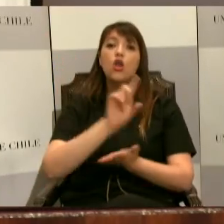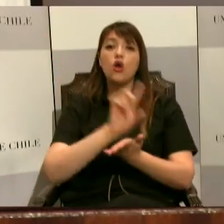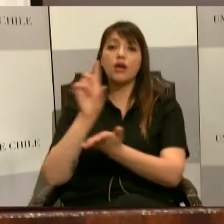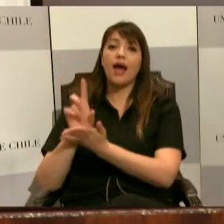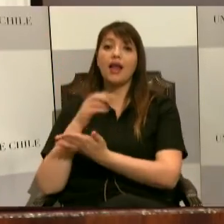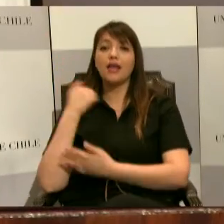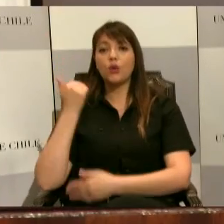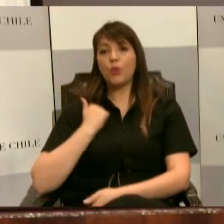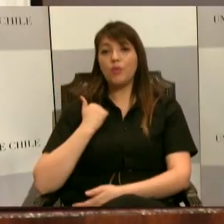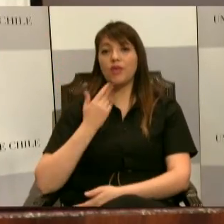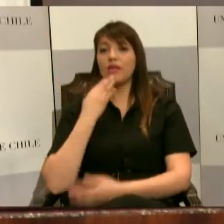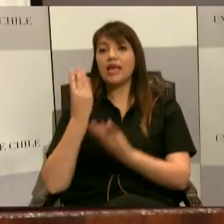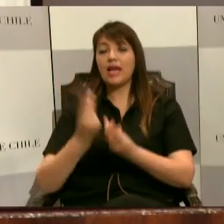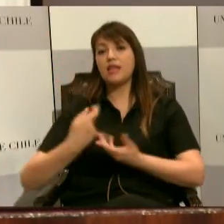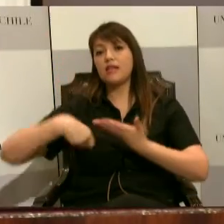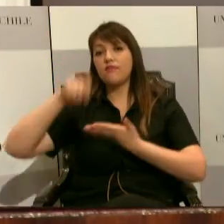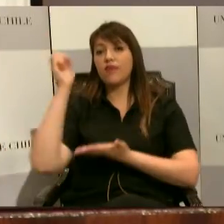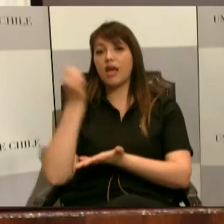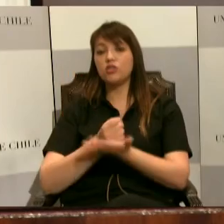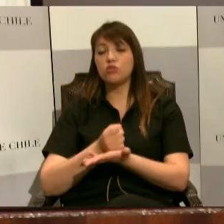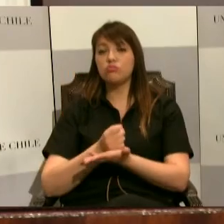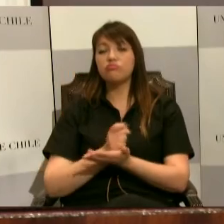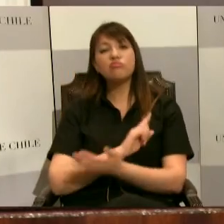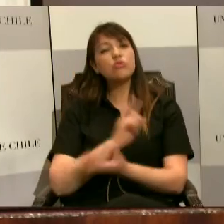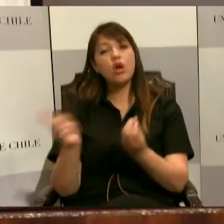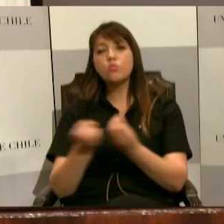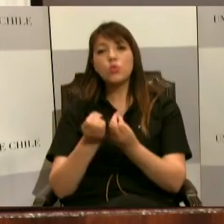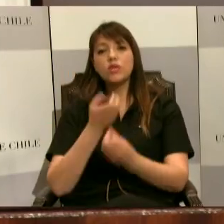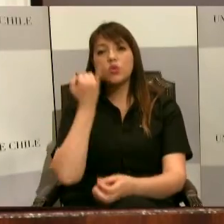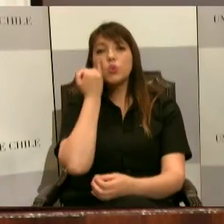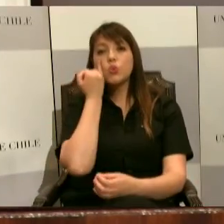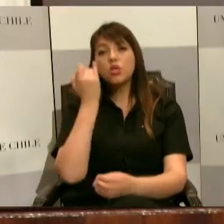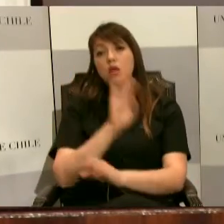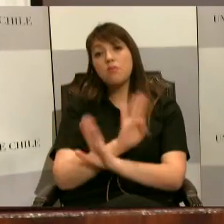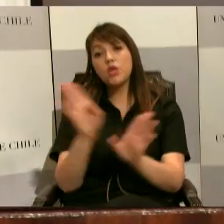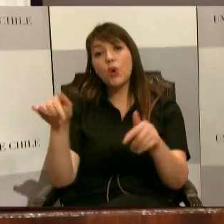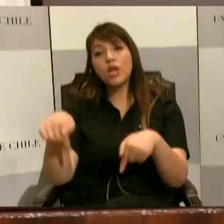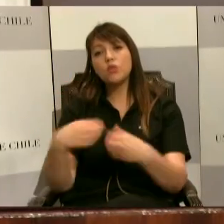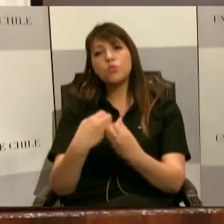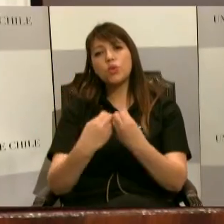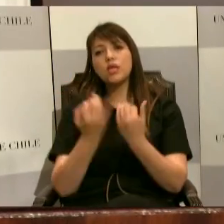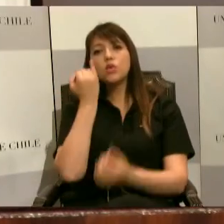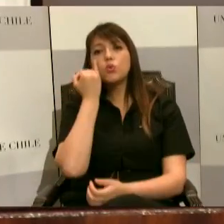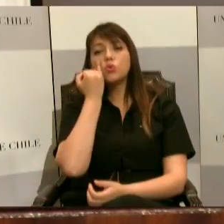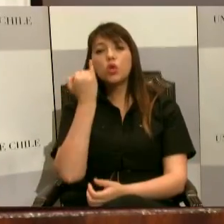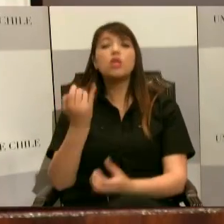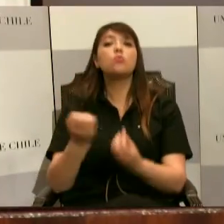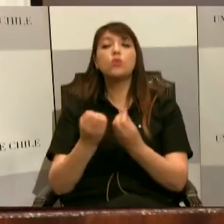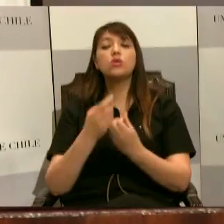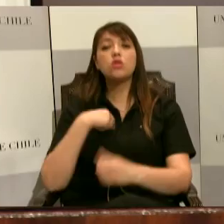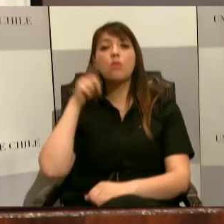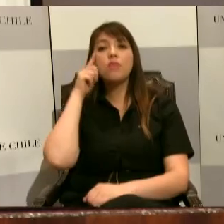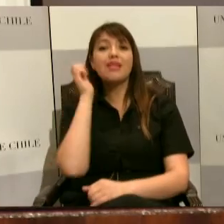de los requisitos de calificación. No creo que haya muchas instituciones, termino con esto, no creo que haya muchas instituciones que generen